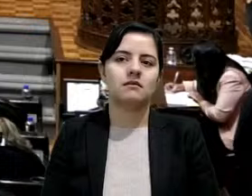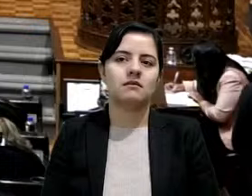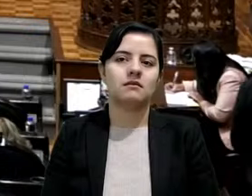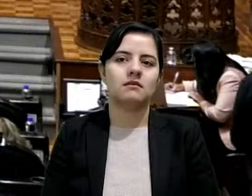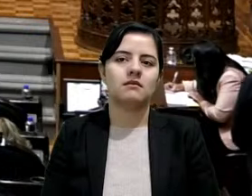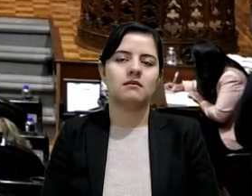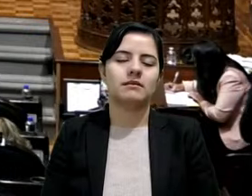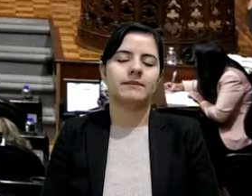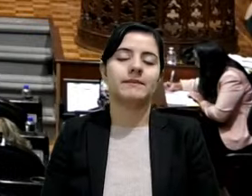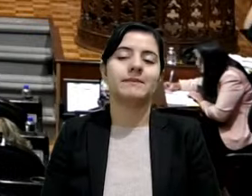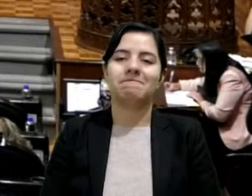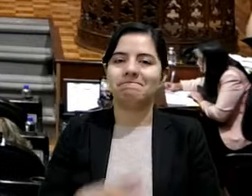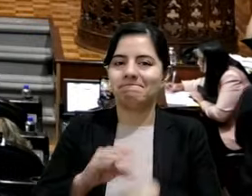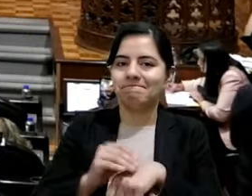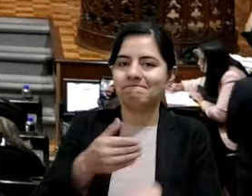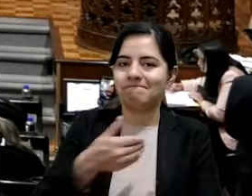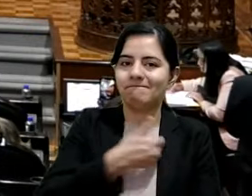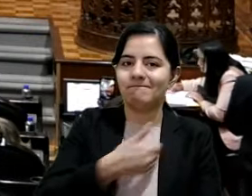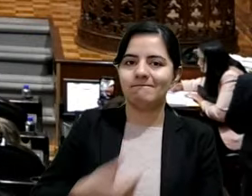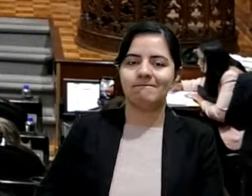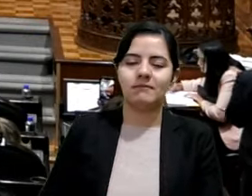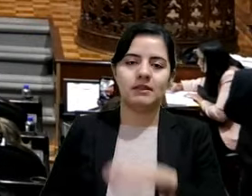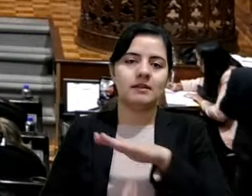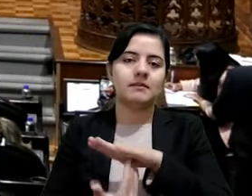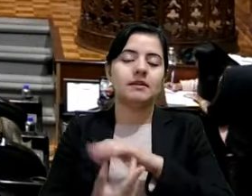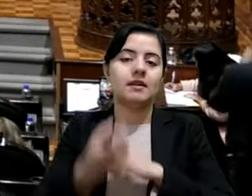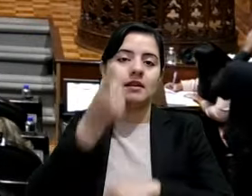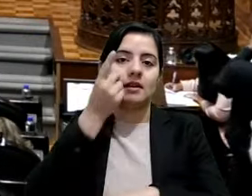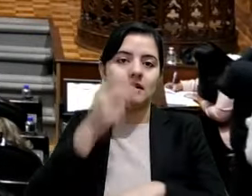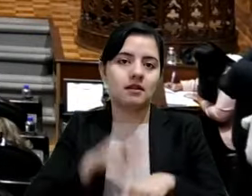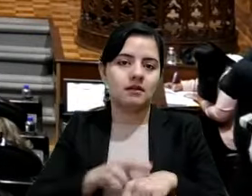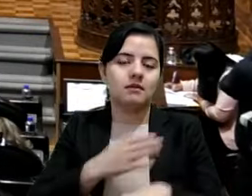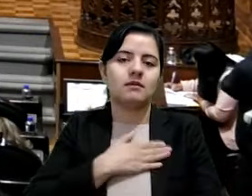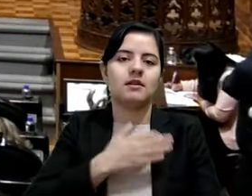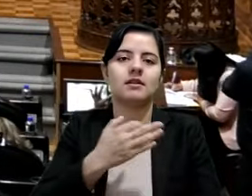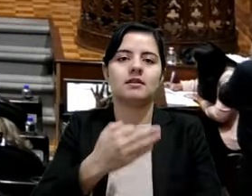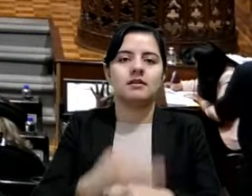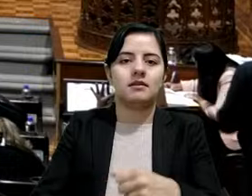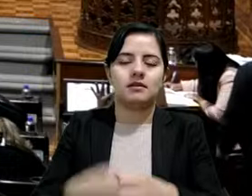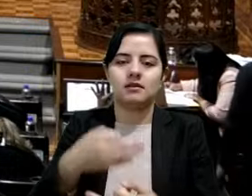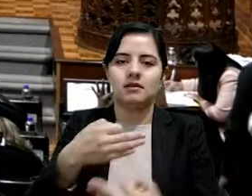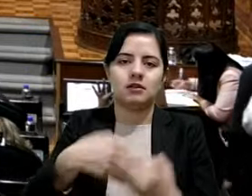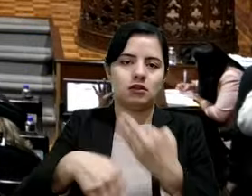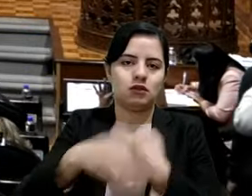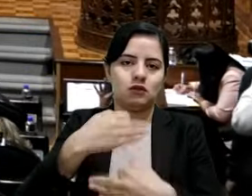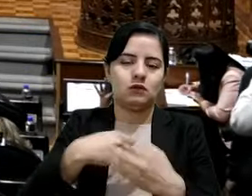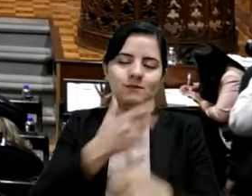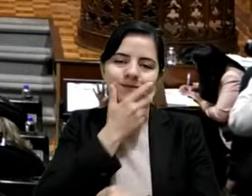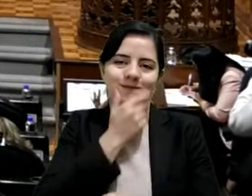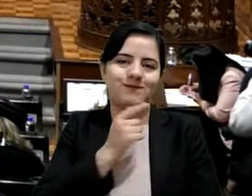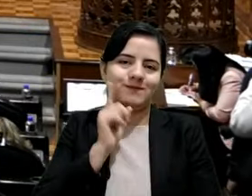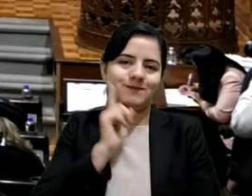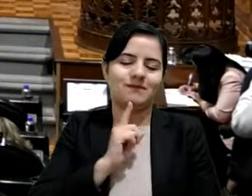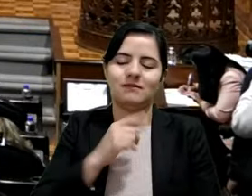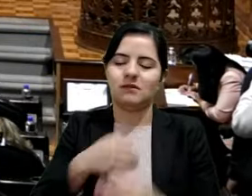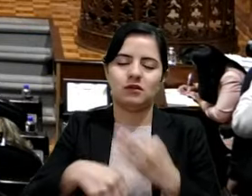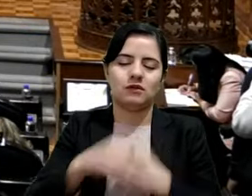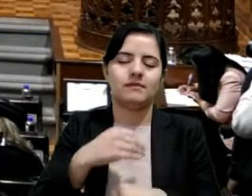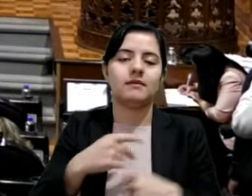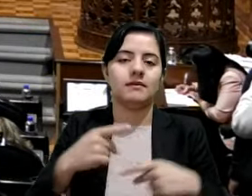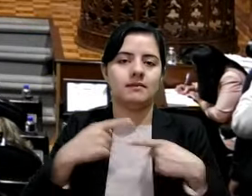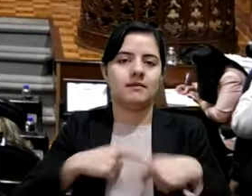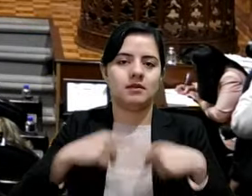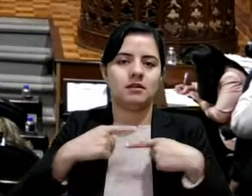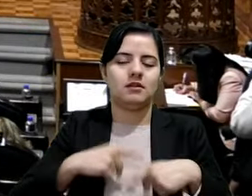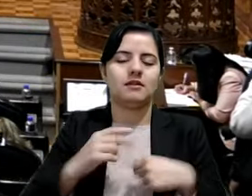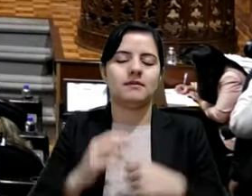con La venia del presidente de la mesa directiva Muy buenas tardes a todas todos y todes saludo a